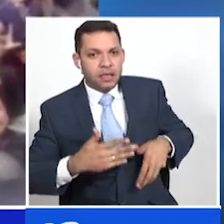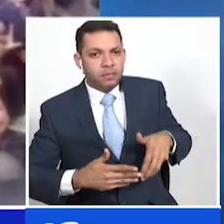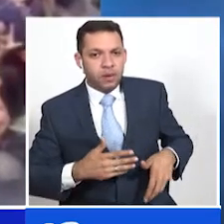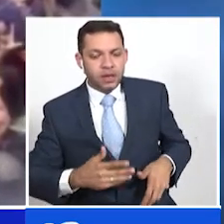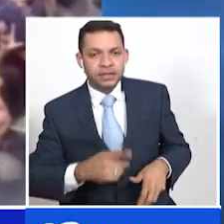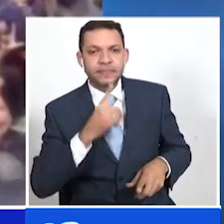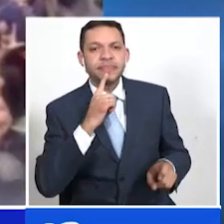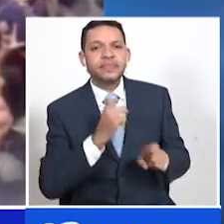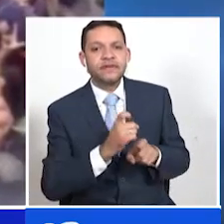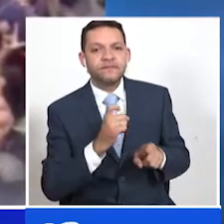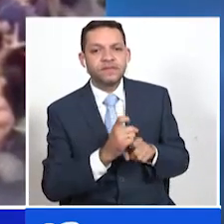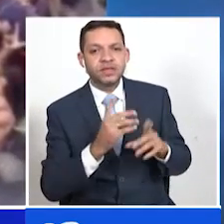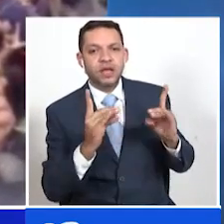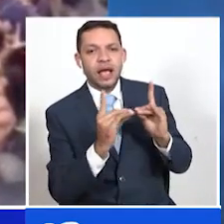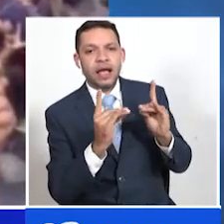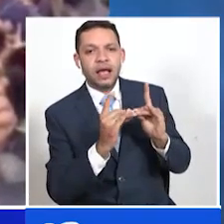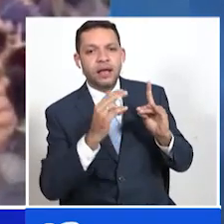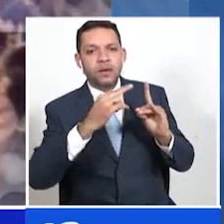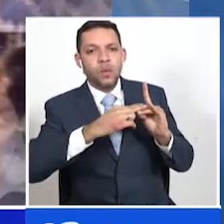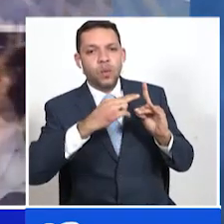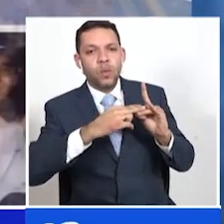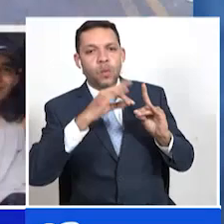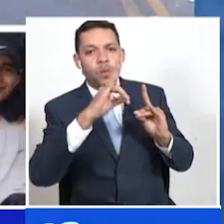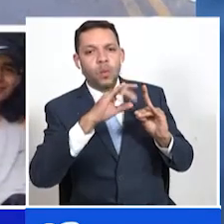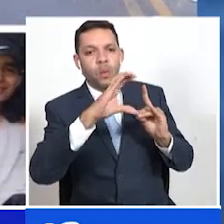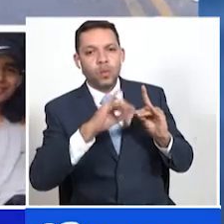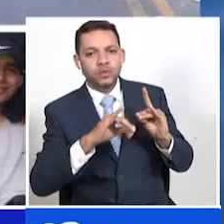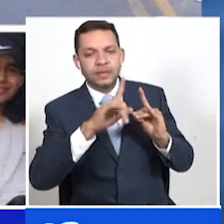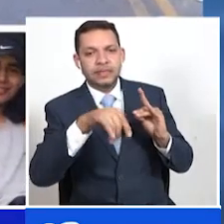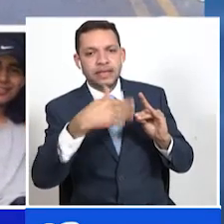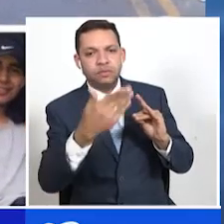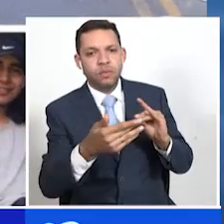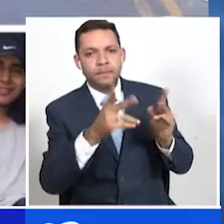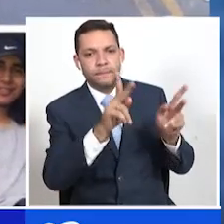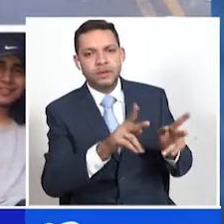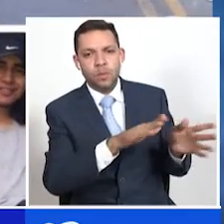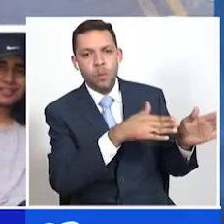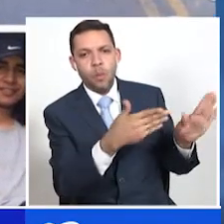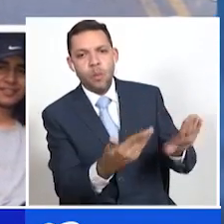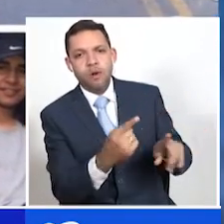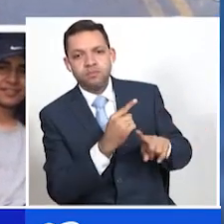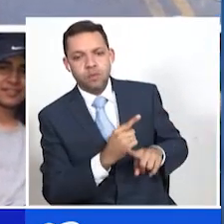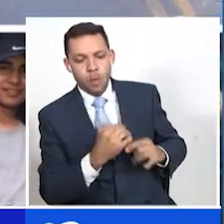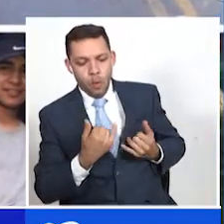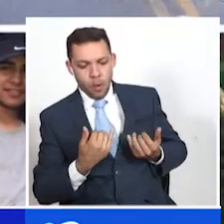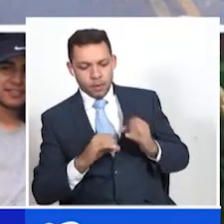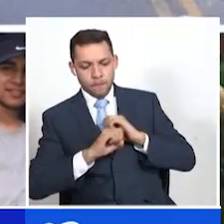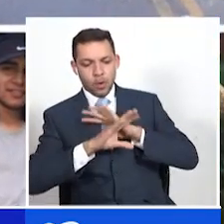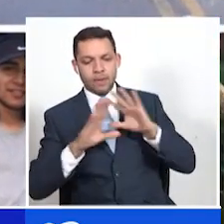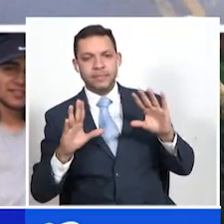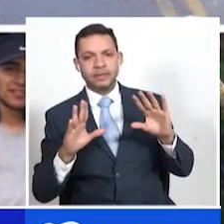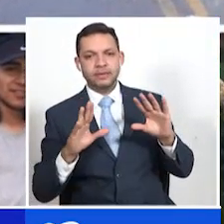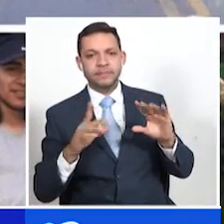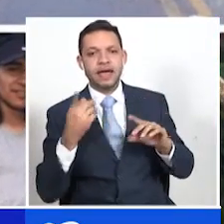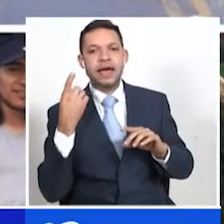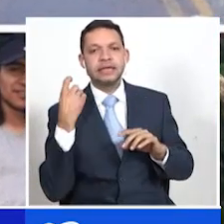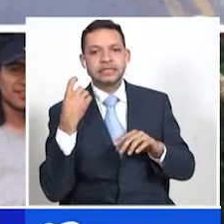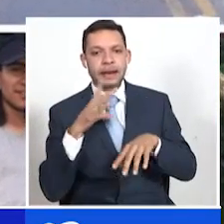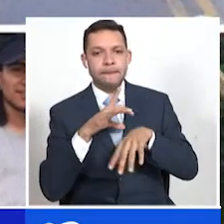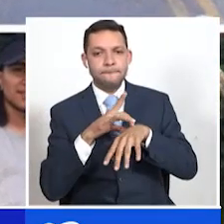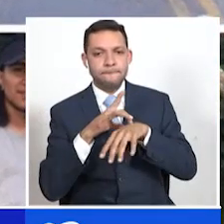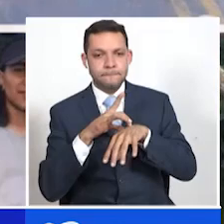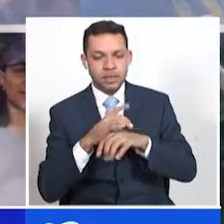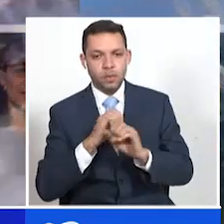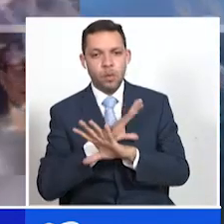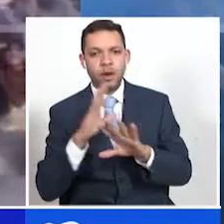lo metieron a la UCI, pero no resistió. Él murió esta mañana, ayer lo llevé al médico por la